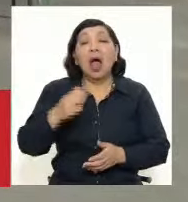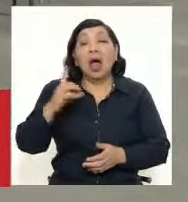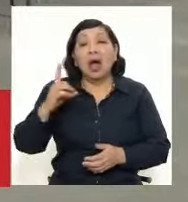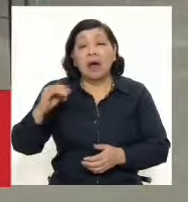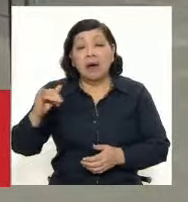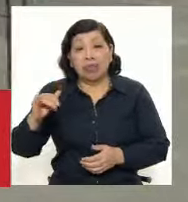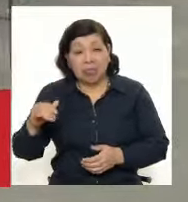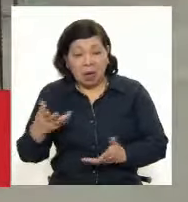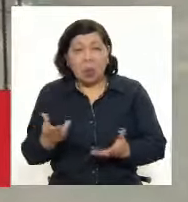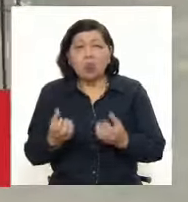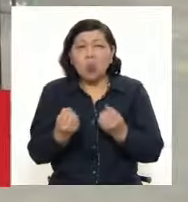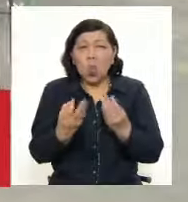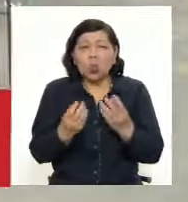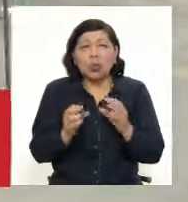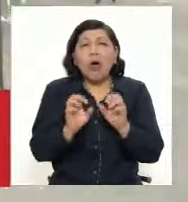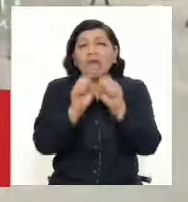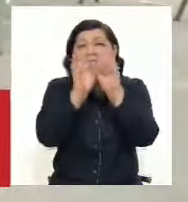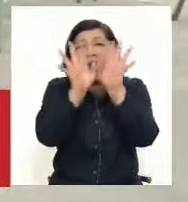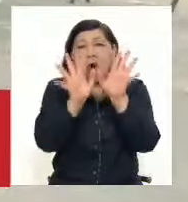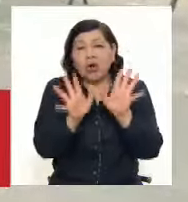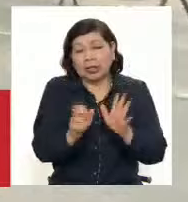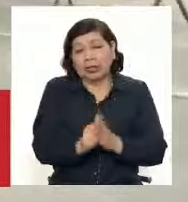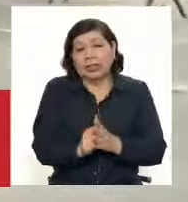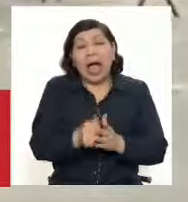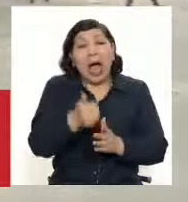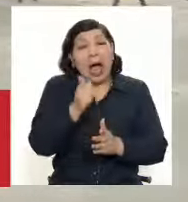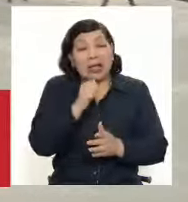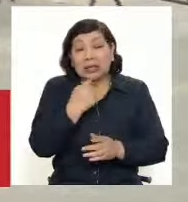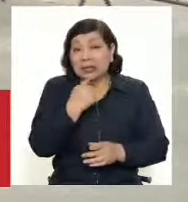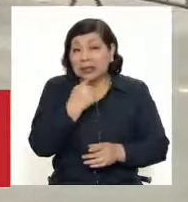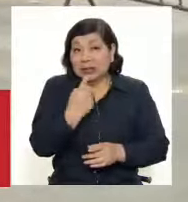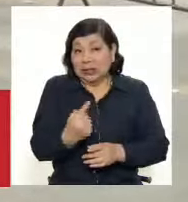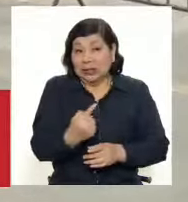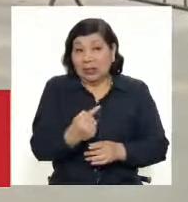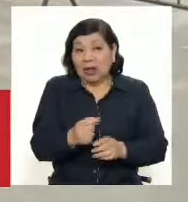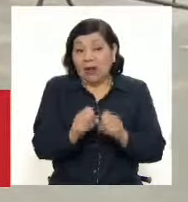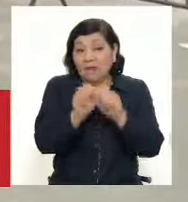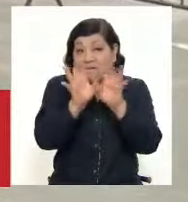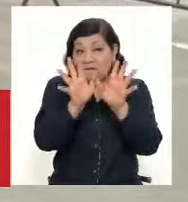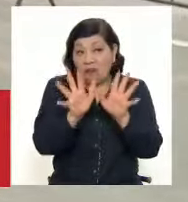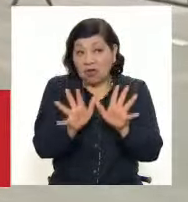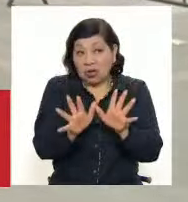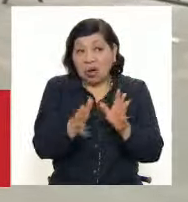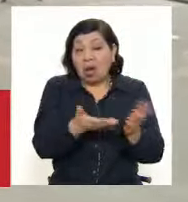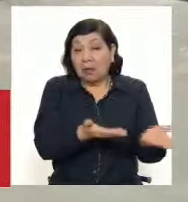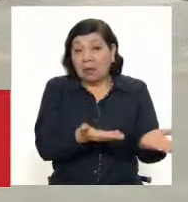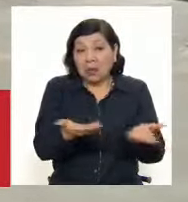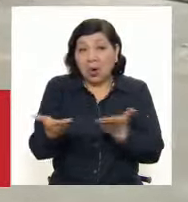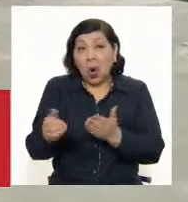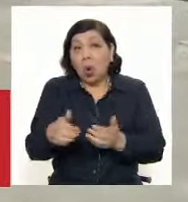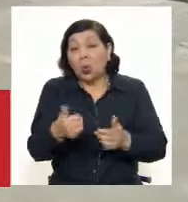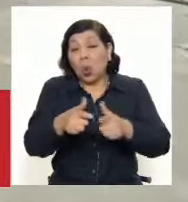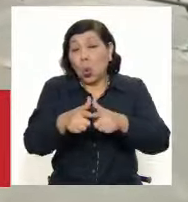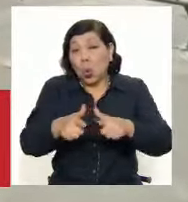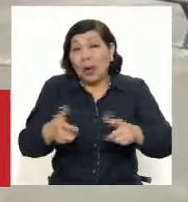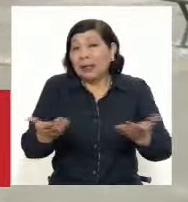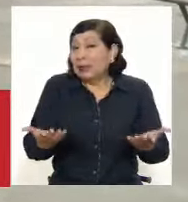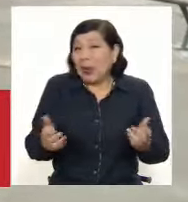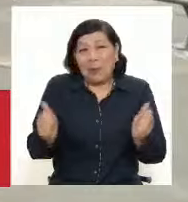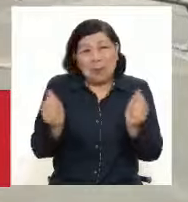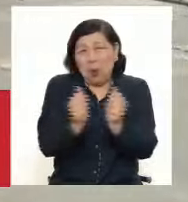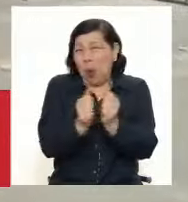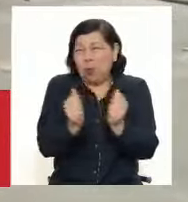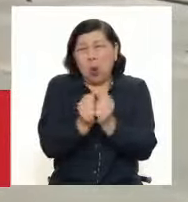Abdai. Muchos arreglos florales, incluso ayer se informó de que los arreglos florales estaban llevando ya a otro lado porque no